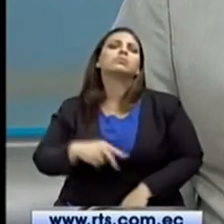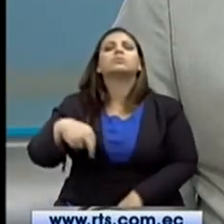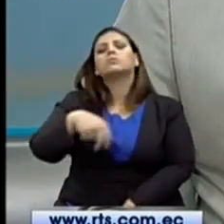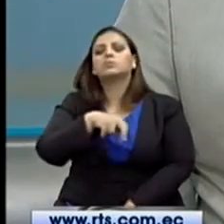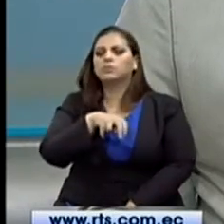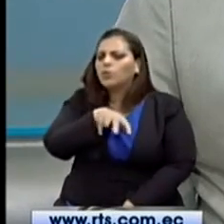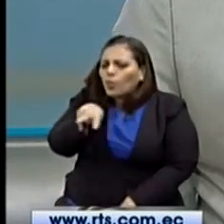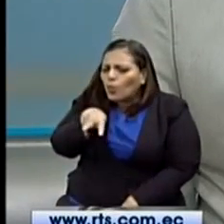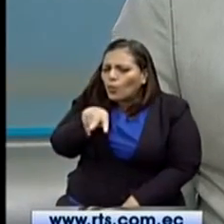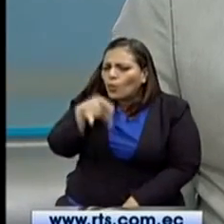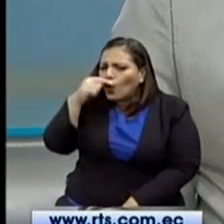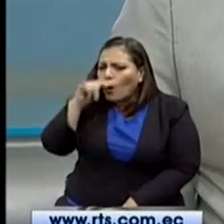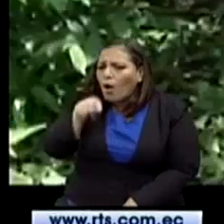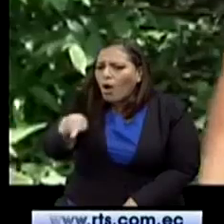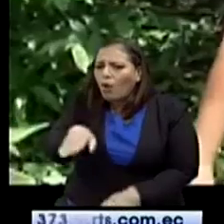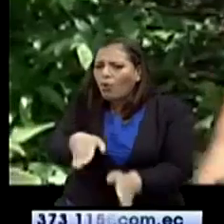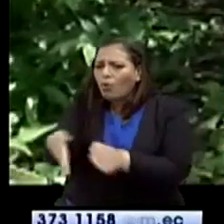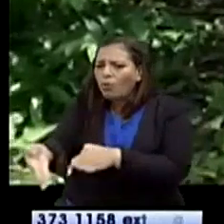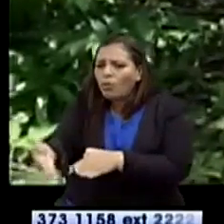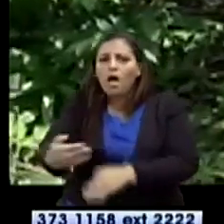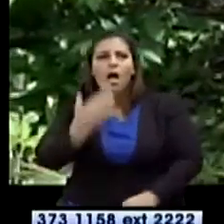de la víctima.